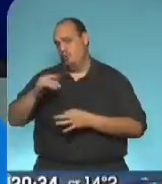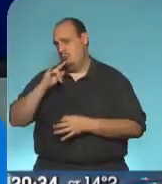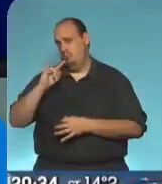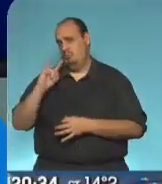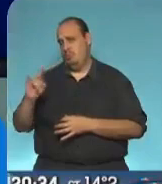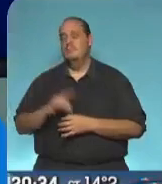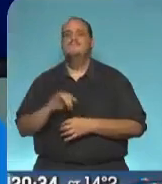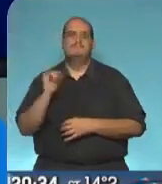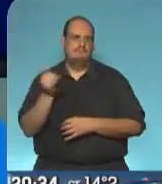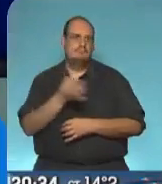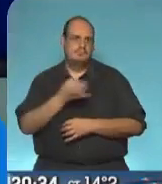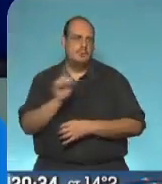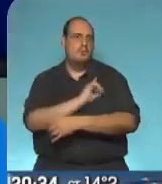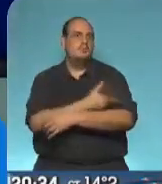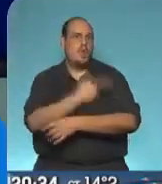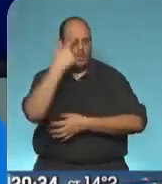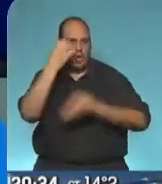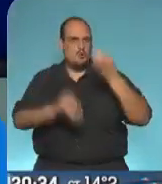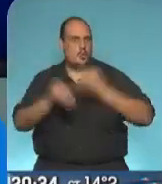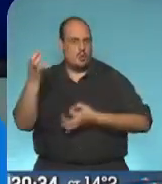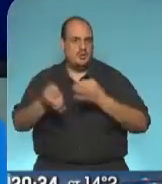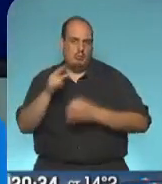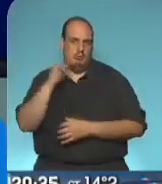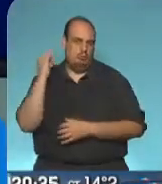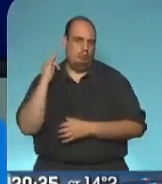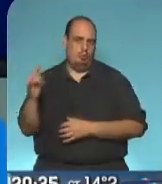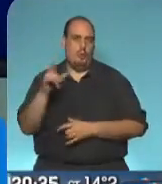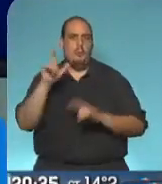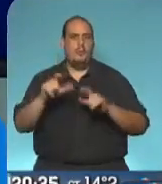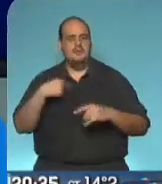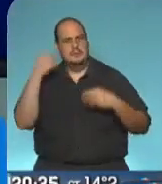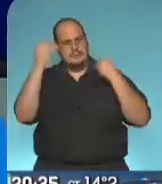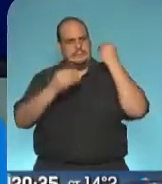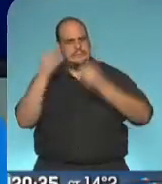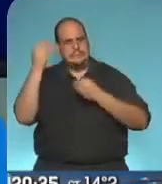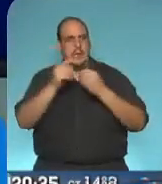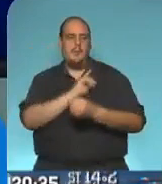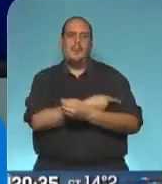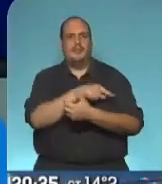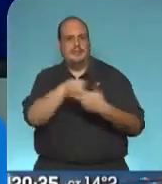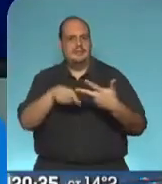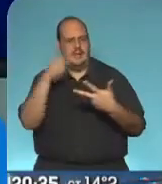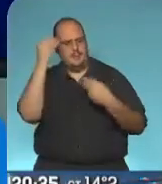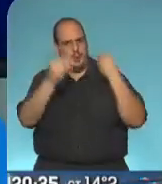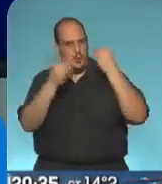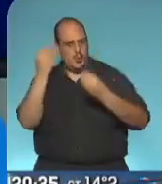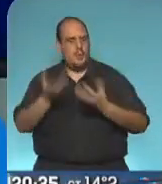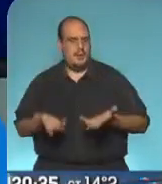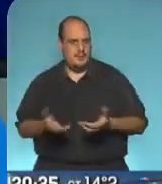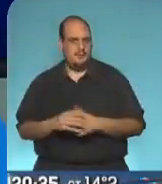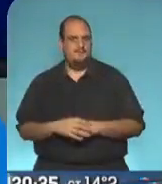decisión del Poder Judicial, desde el momento que el tema entró en la gente, está claro que pasa a ser un tema que preocupa a cualquier poder, ¿no? Y poder político